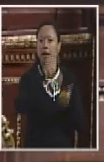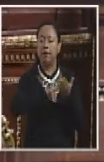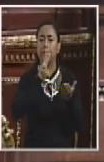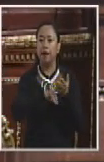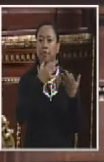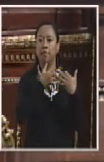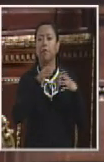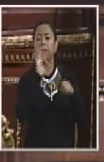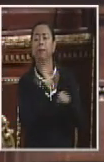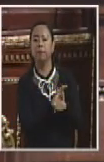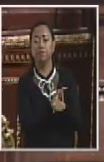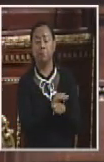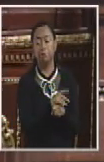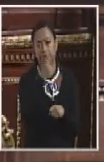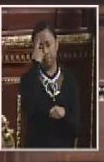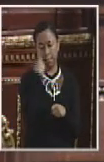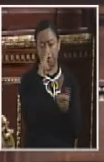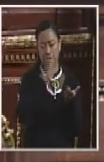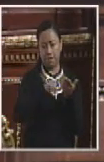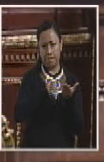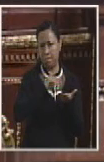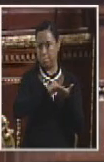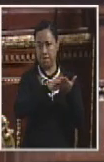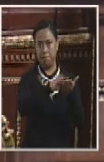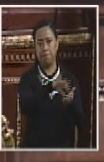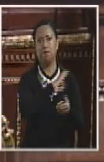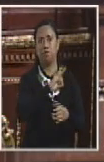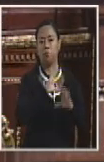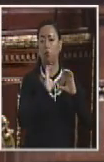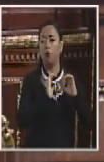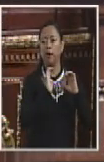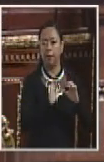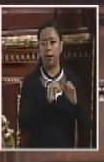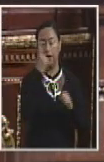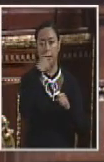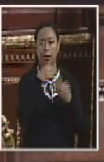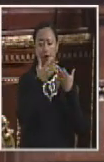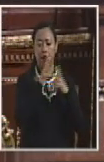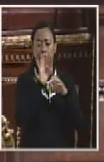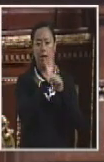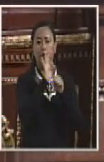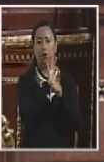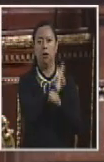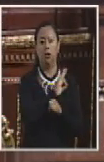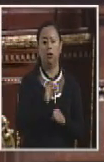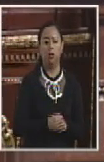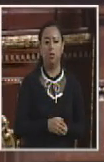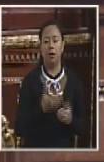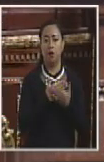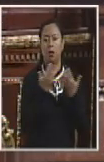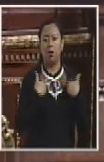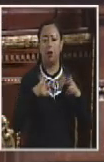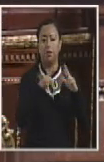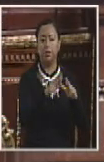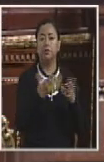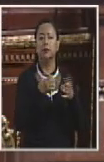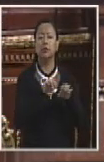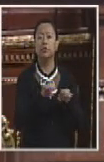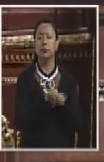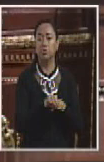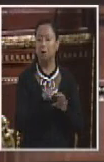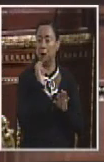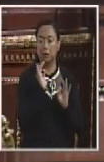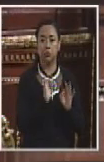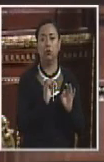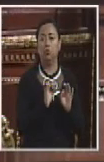recuperación y conservación, reconociendo la importancia que para el medio ambiente y para nuestro desarrollo representan como valores ambientales fundamentales de la